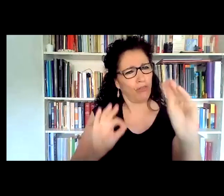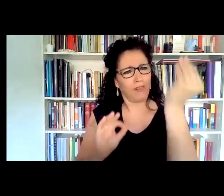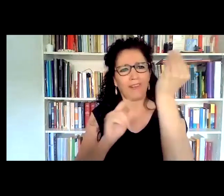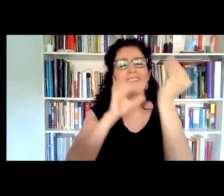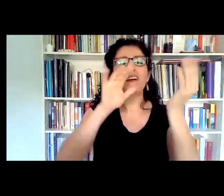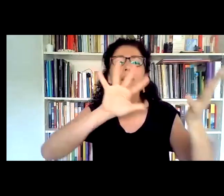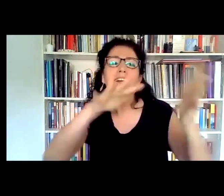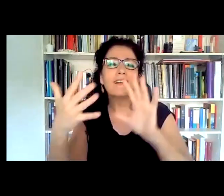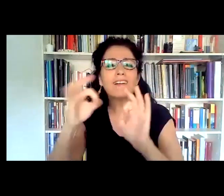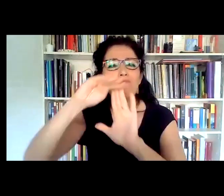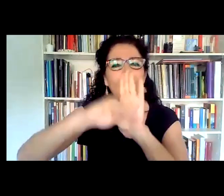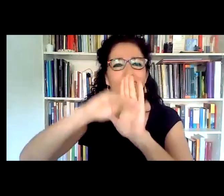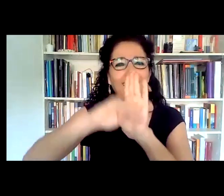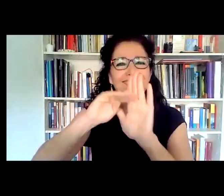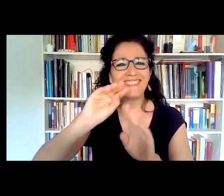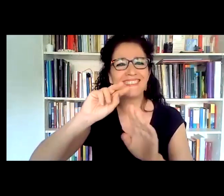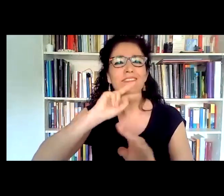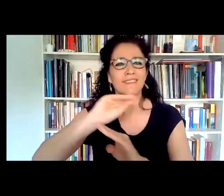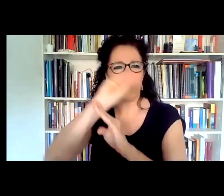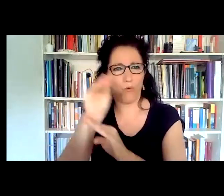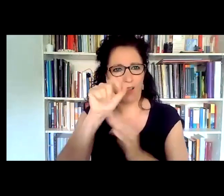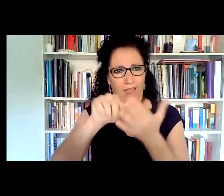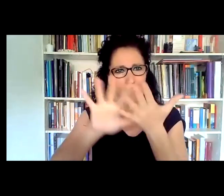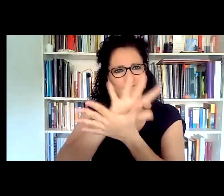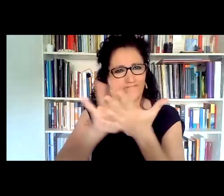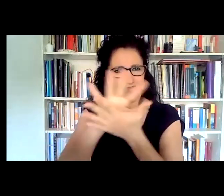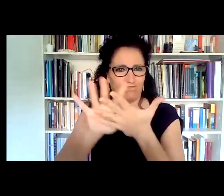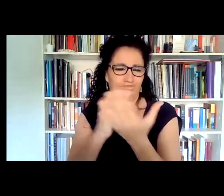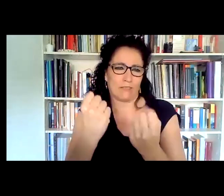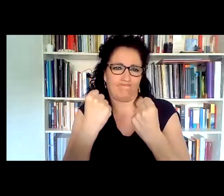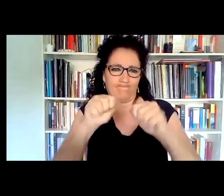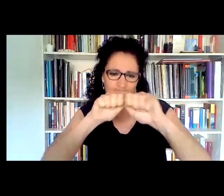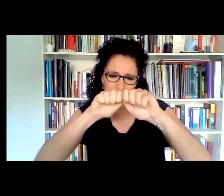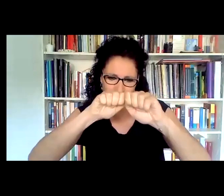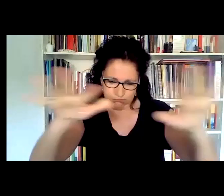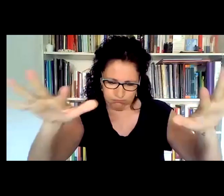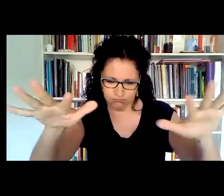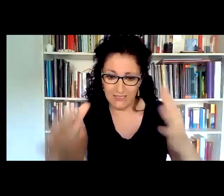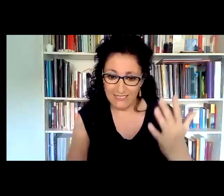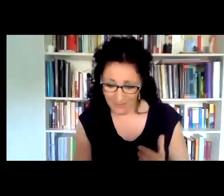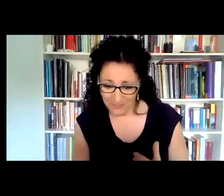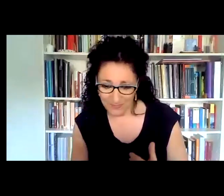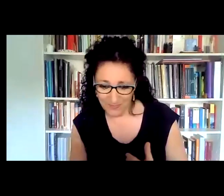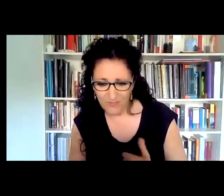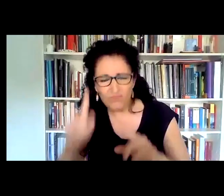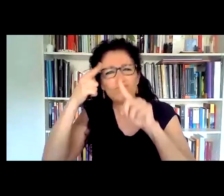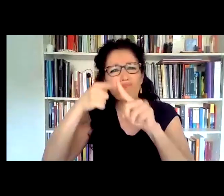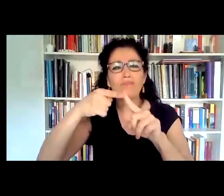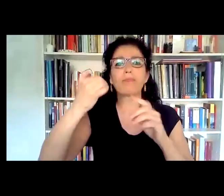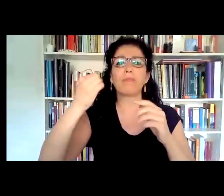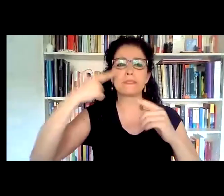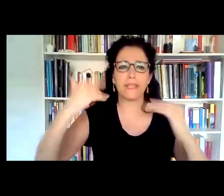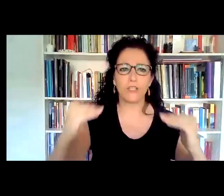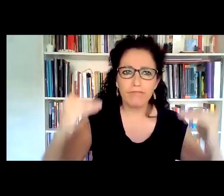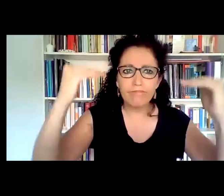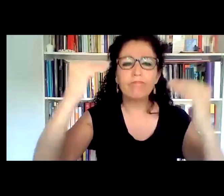con esta reflexión realizada y con unos fundamentos básicos establecidos, se extraen una